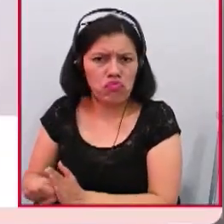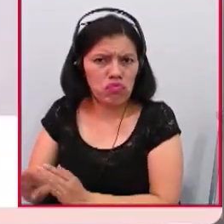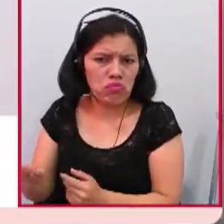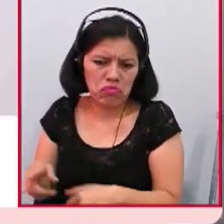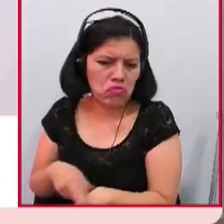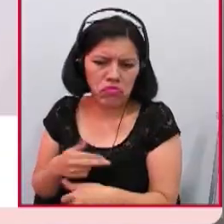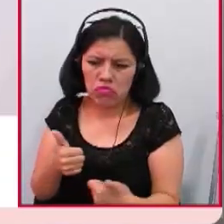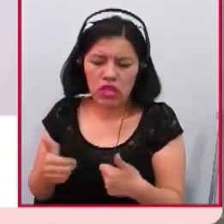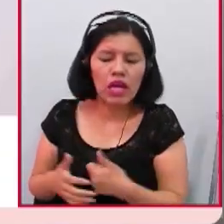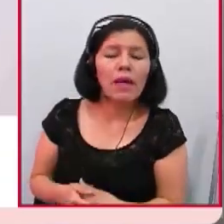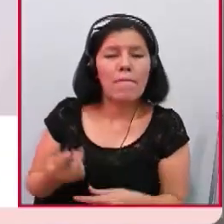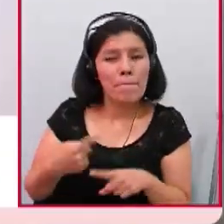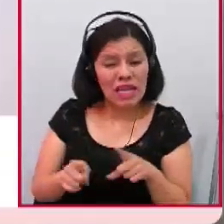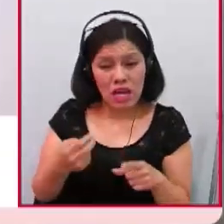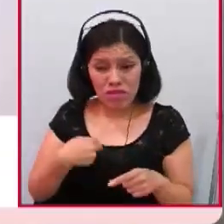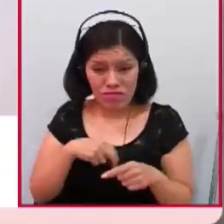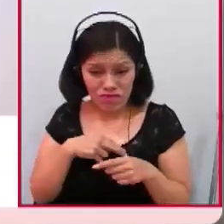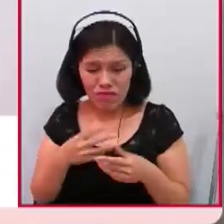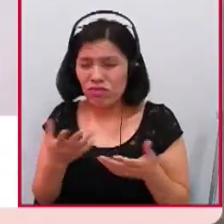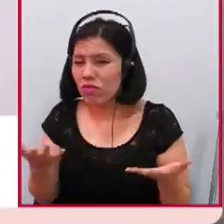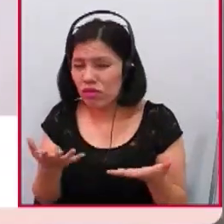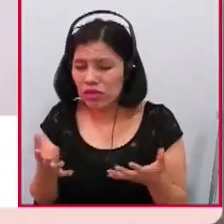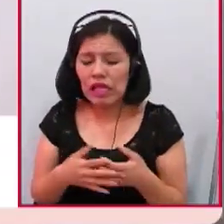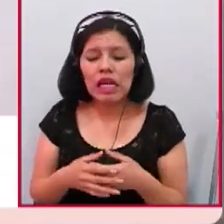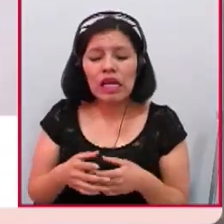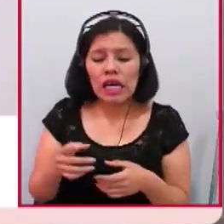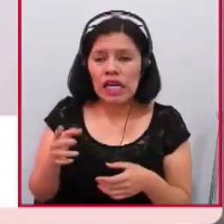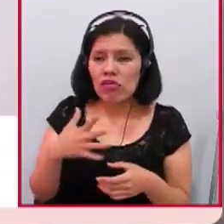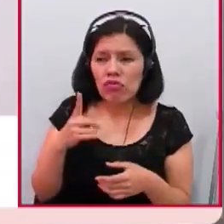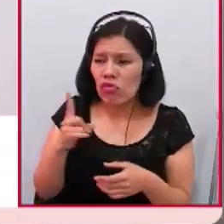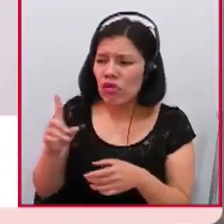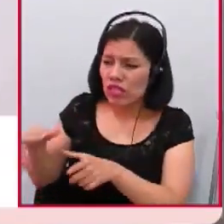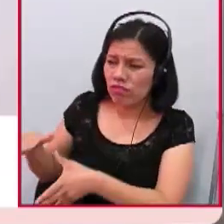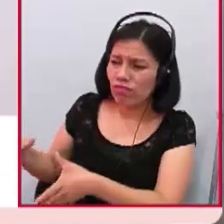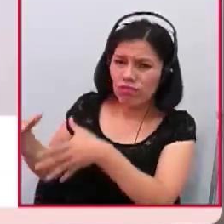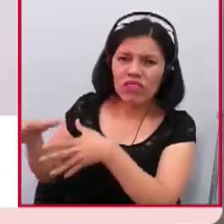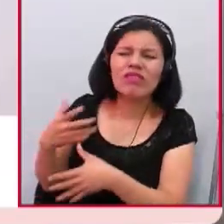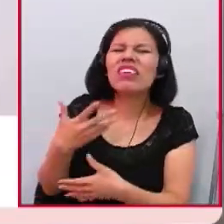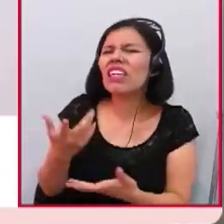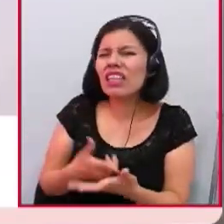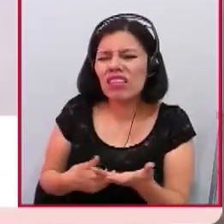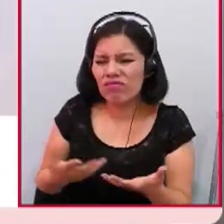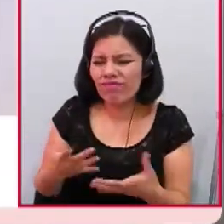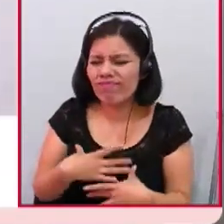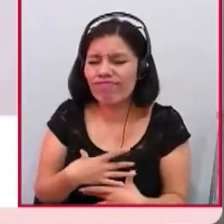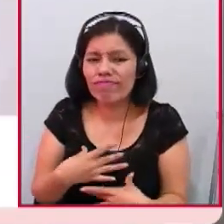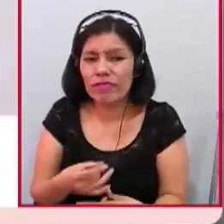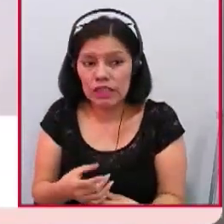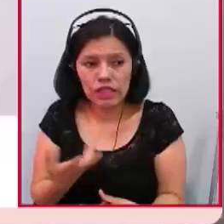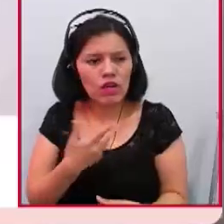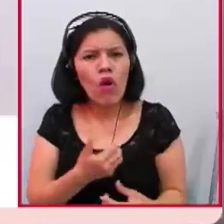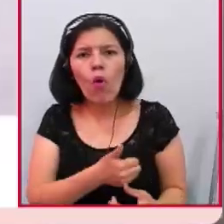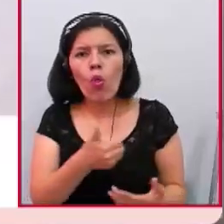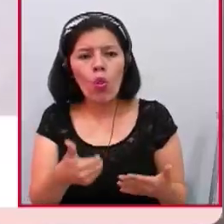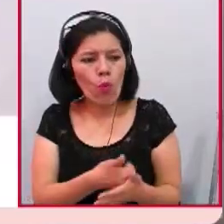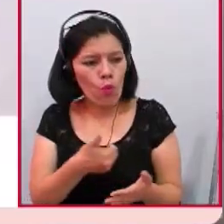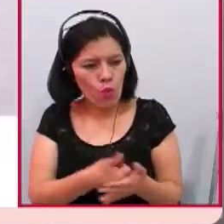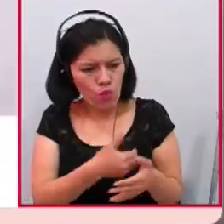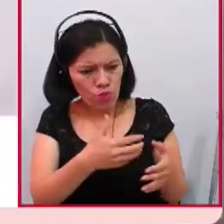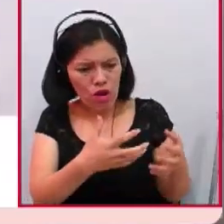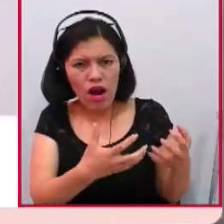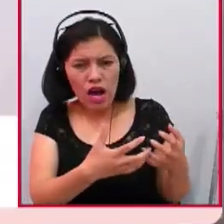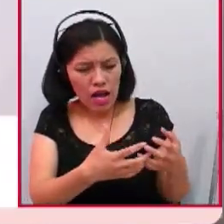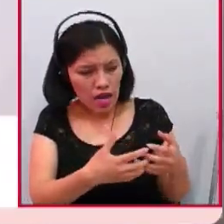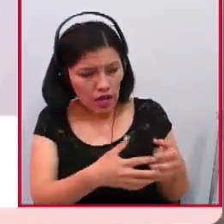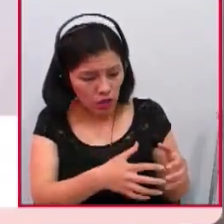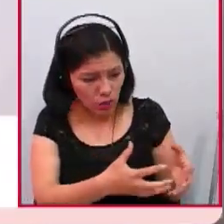más todo a nosotros nos pega, pues básicamente no es exactamente el ISA, sino nos pega los otros equipos que puedan salir fuera de operación, como el